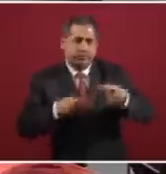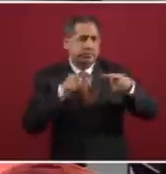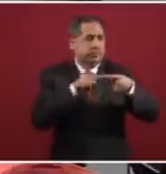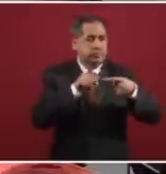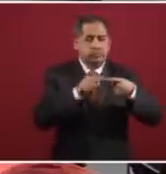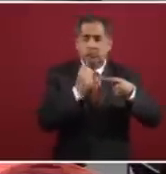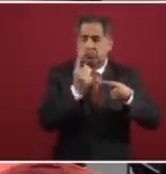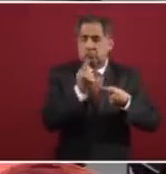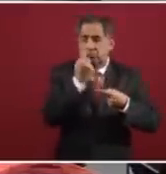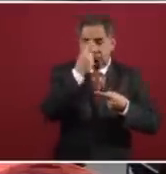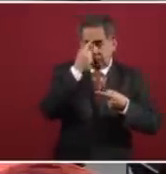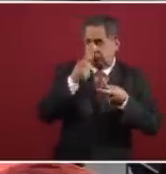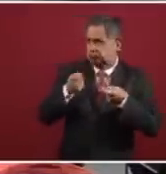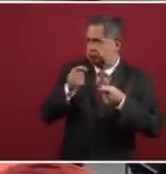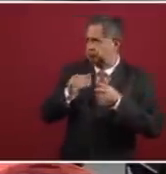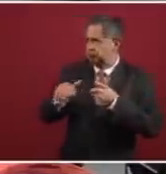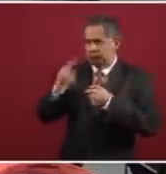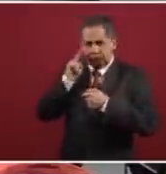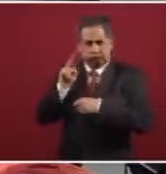medir